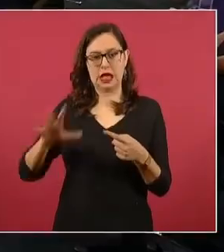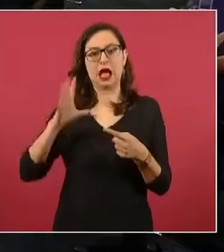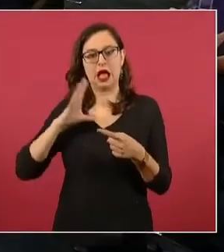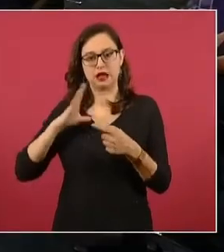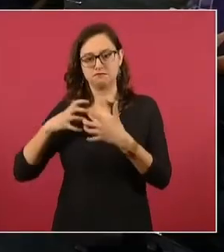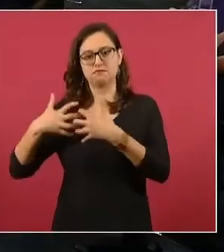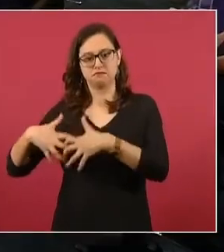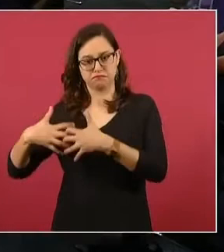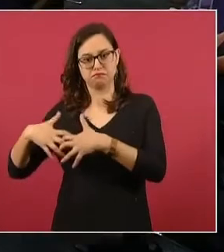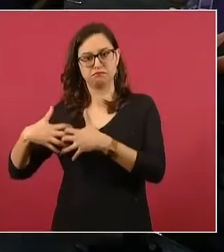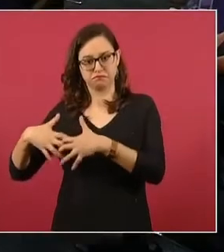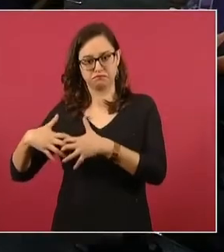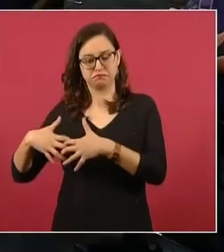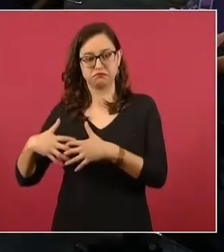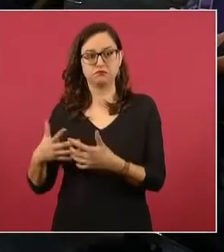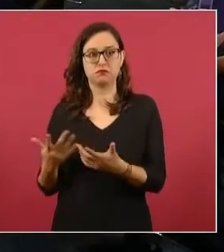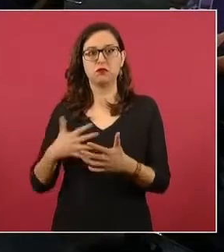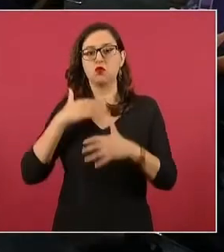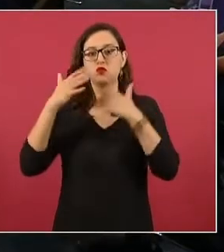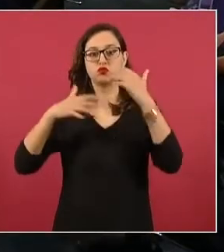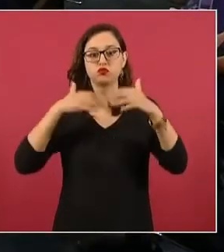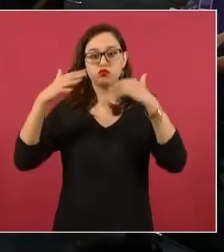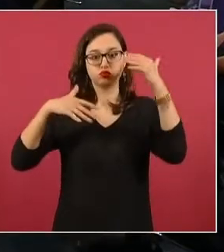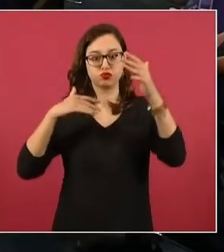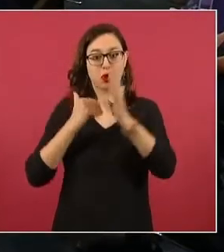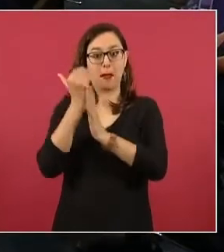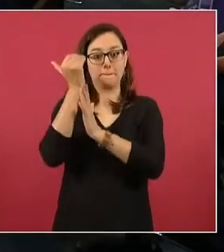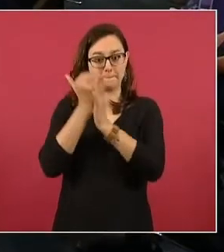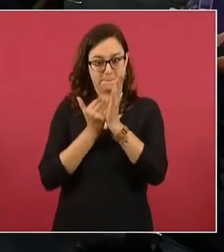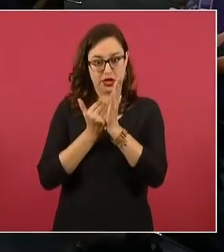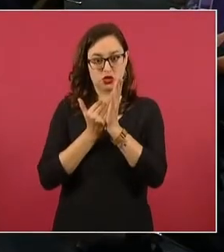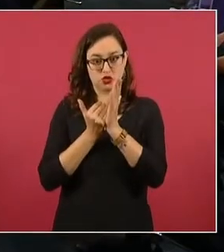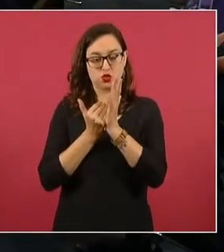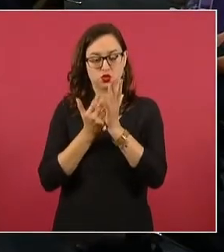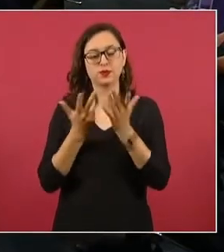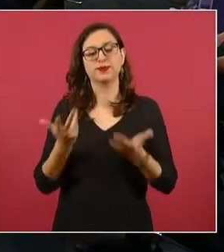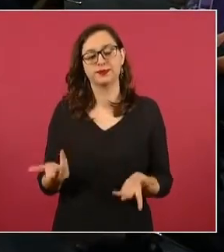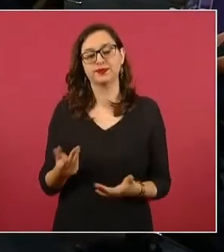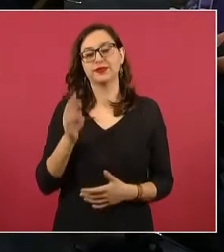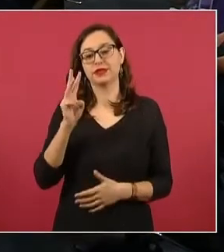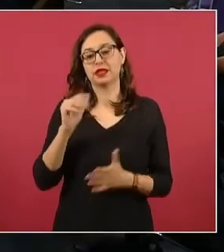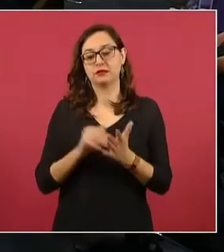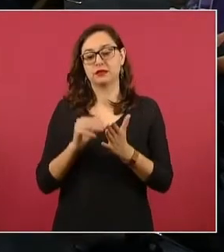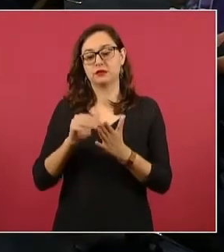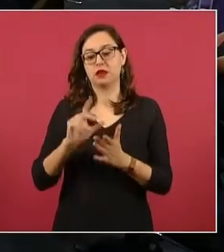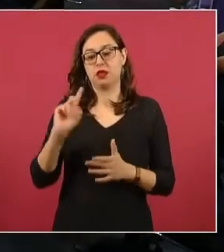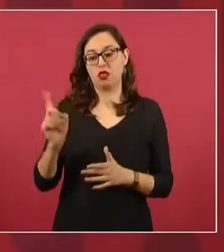menos contaminación. 3,000 millones de dólares para Salina Cruz.